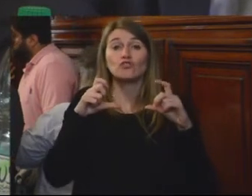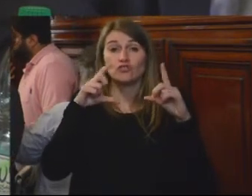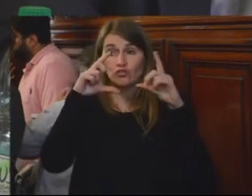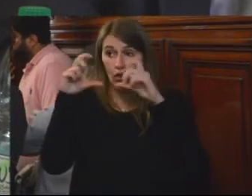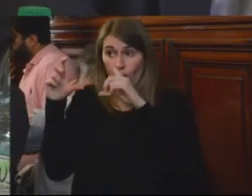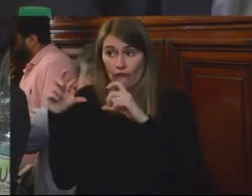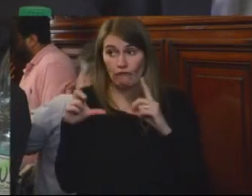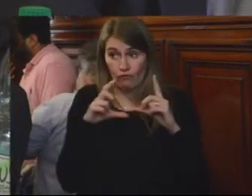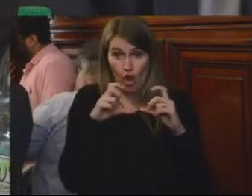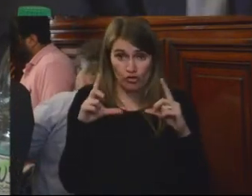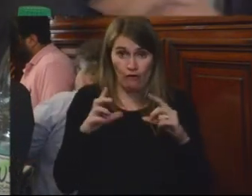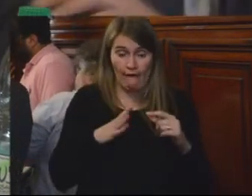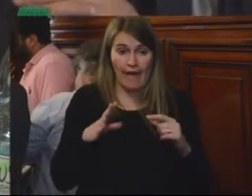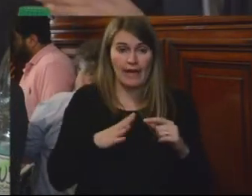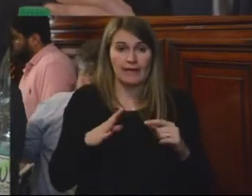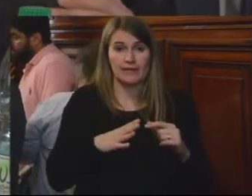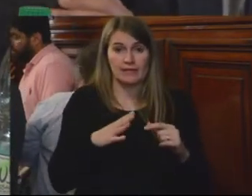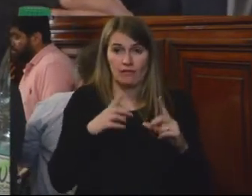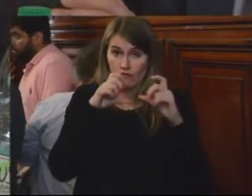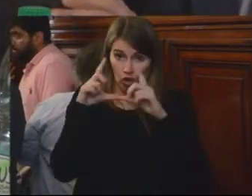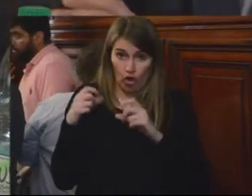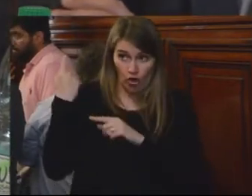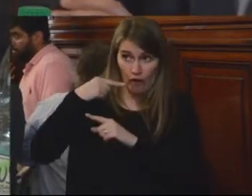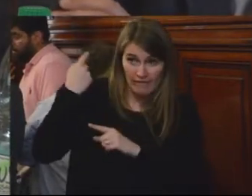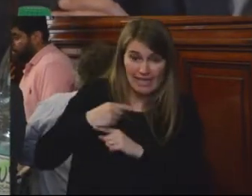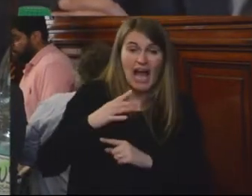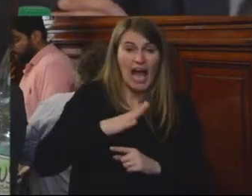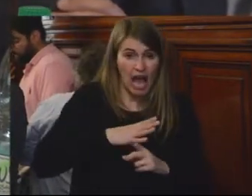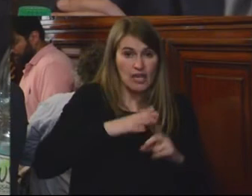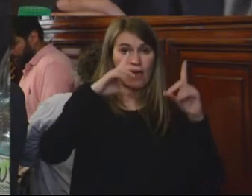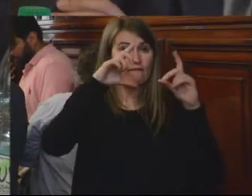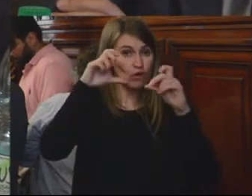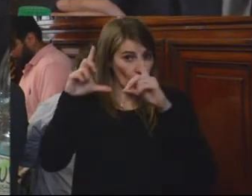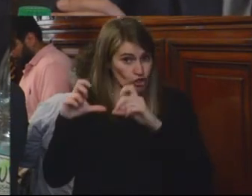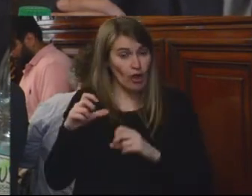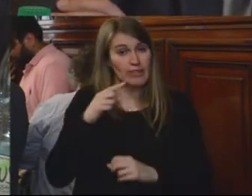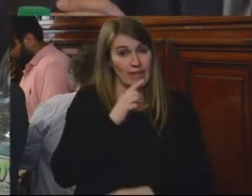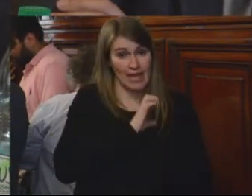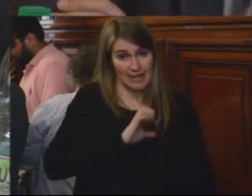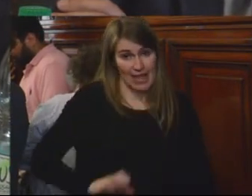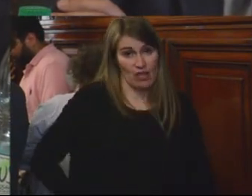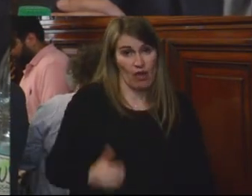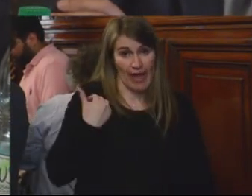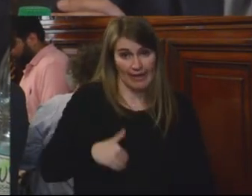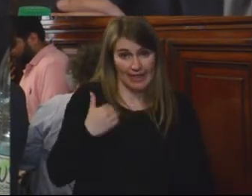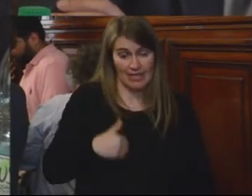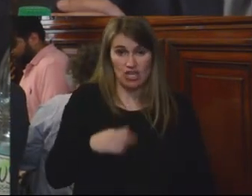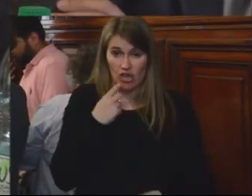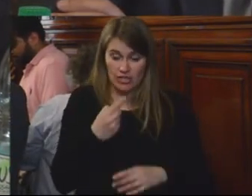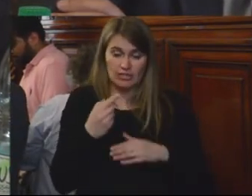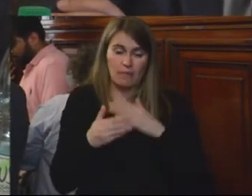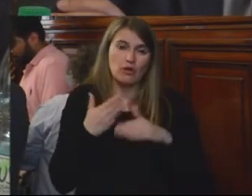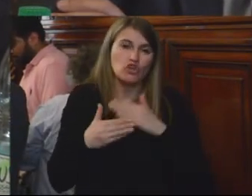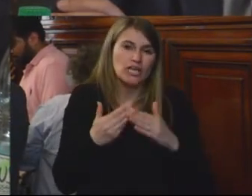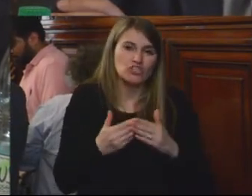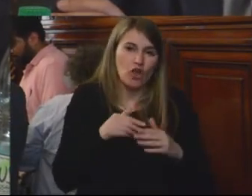quiero mencionar que hay fotos del estado argentino en relación a dar mucho valor a el proceso de desclasificación de archivos de